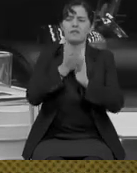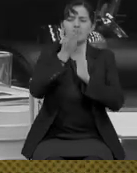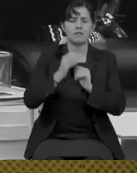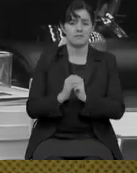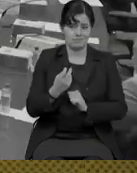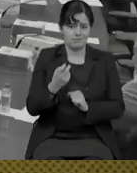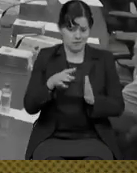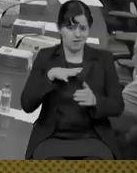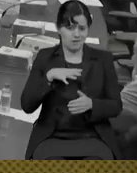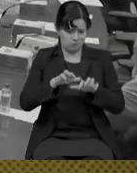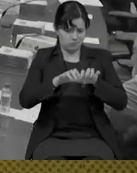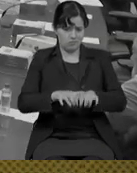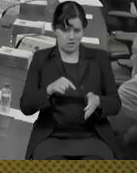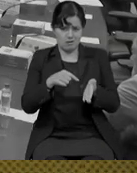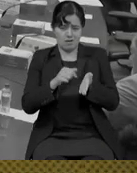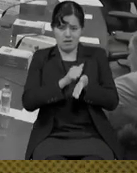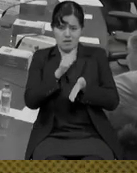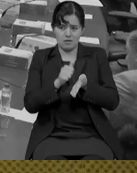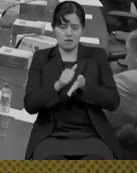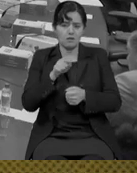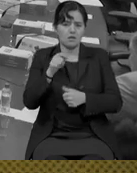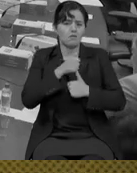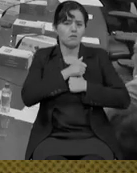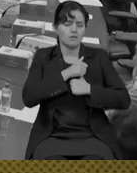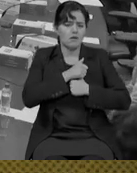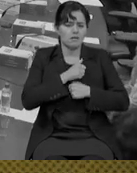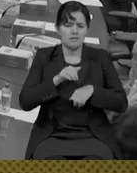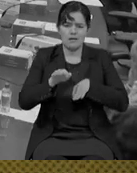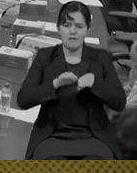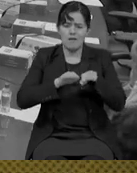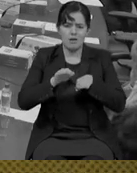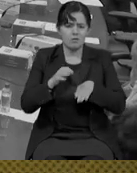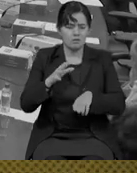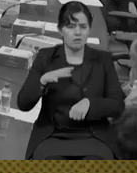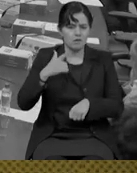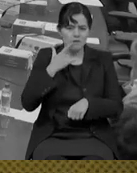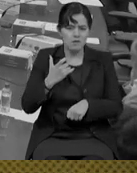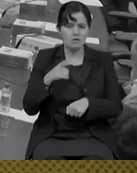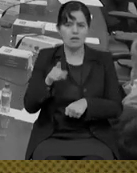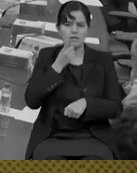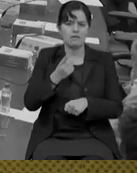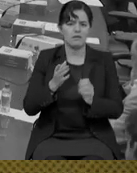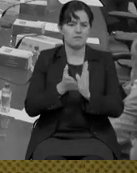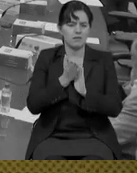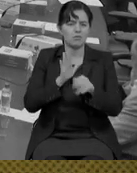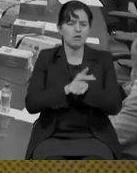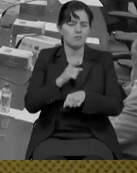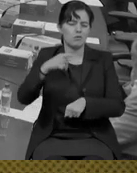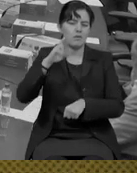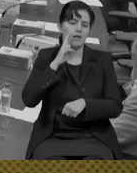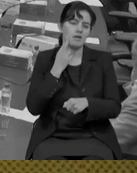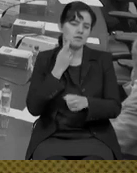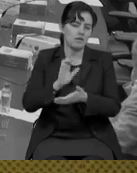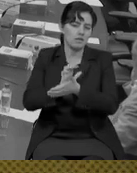estenográfica, a la gran obra pública que ha hecho las Fuerzas Armadas, les llama albañiles porque es un argumento racista, clasista